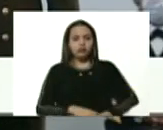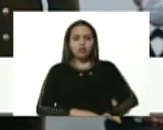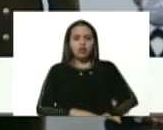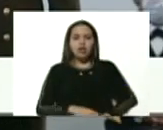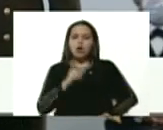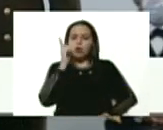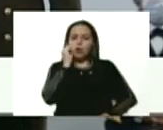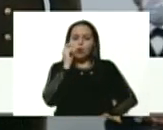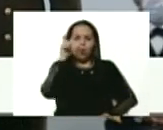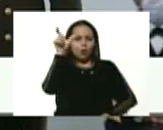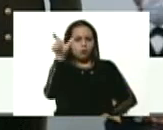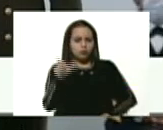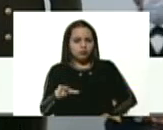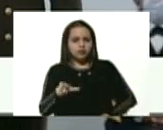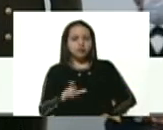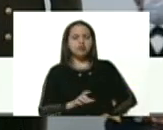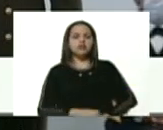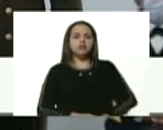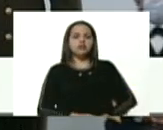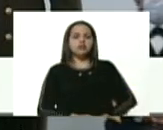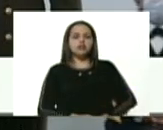hombre